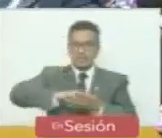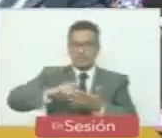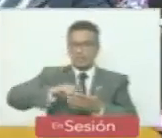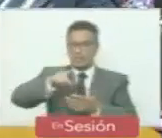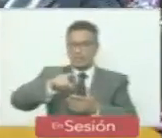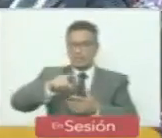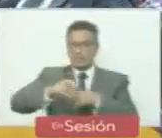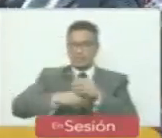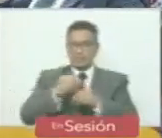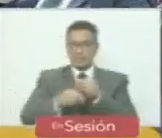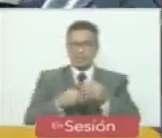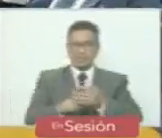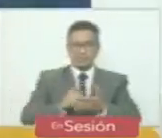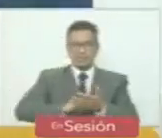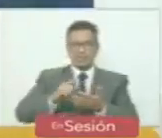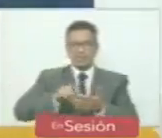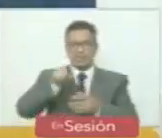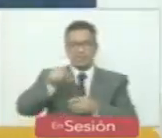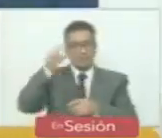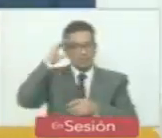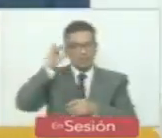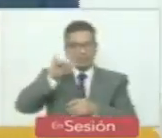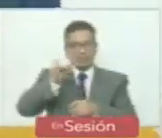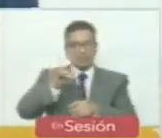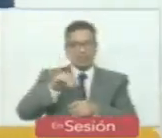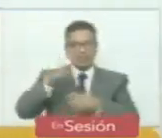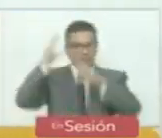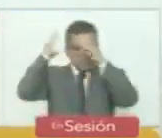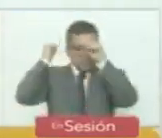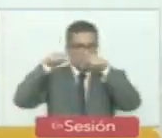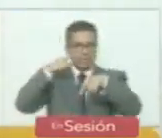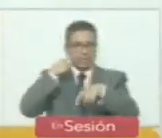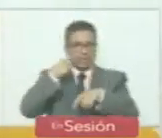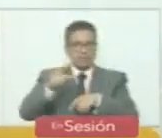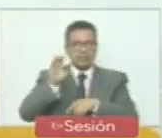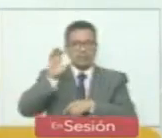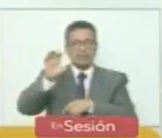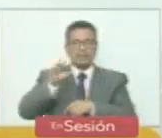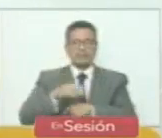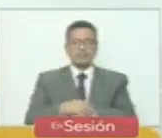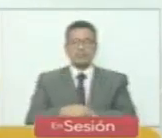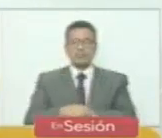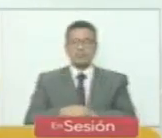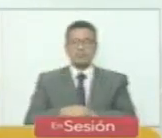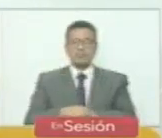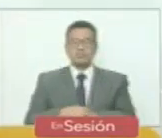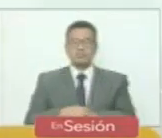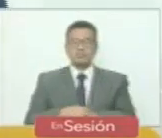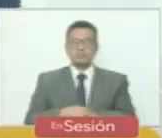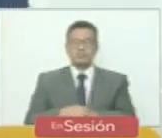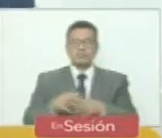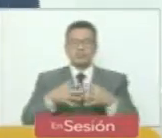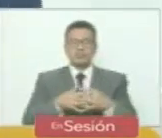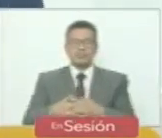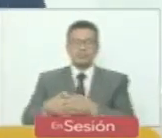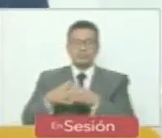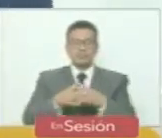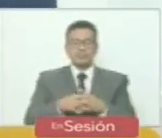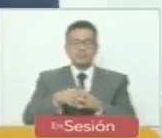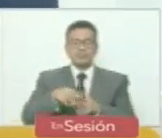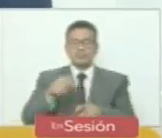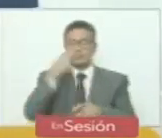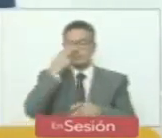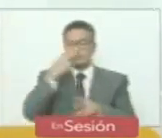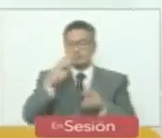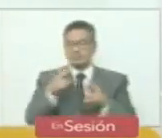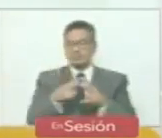que firmó, ese mismo día visitó la embajada, ¿adivinen de qué país? De Estados Unidos de